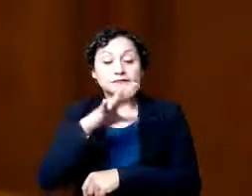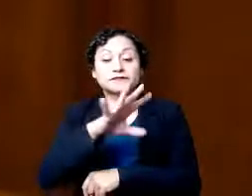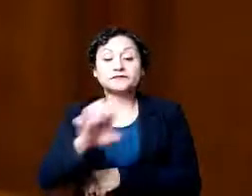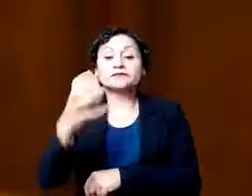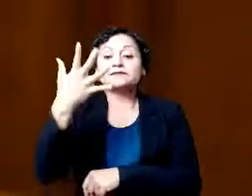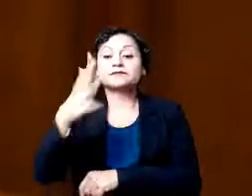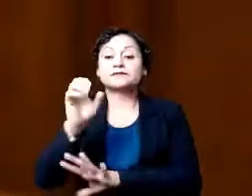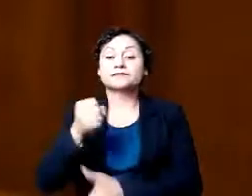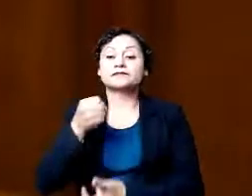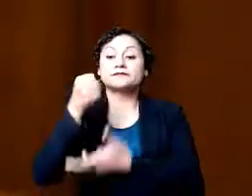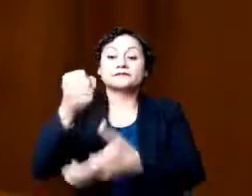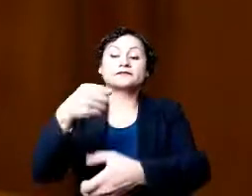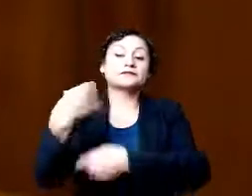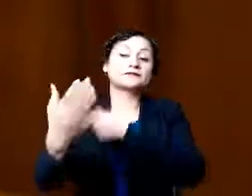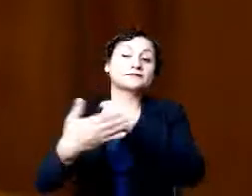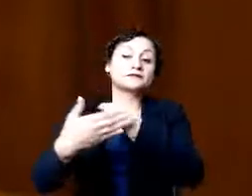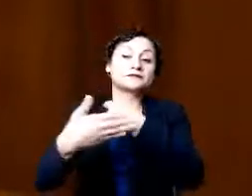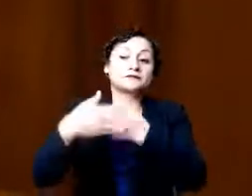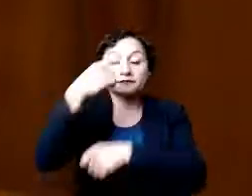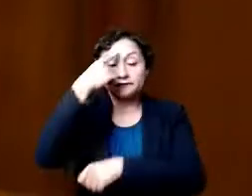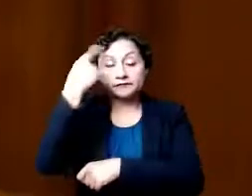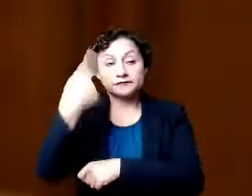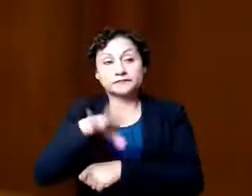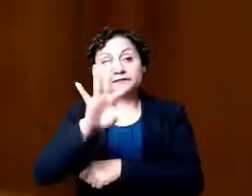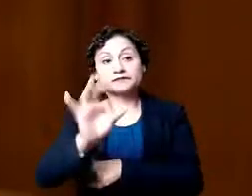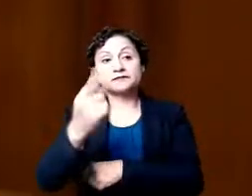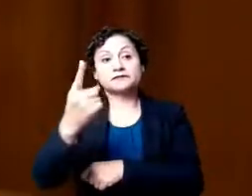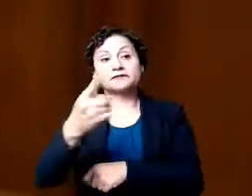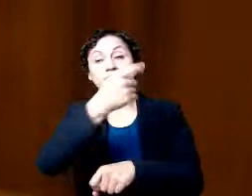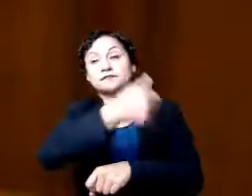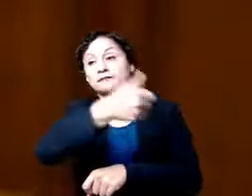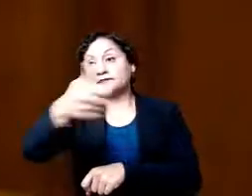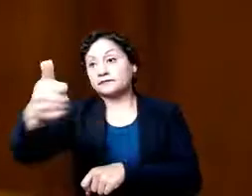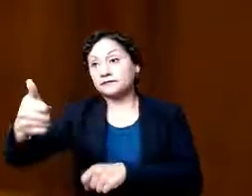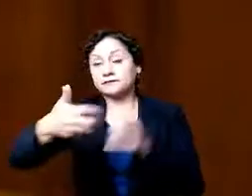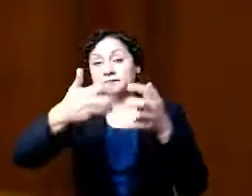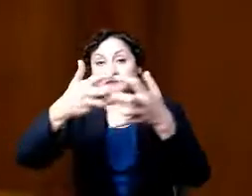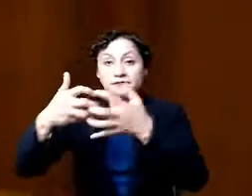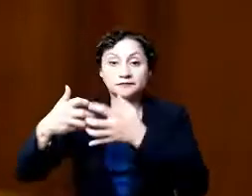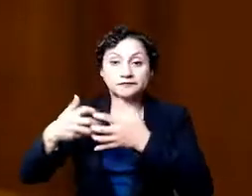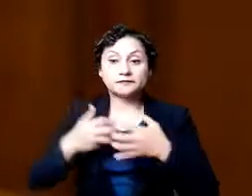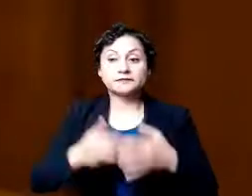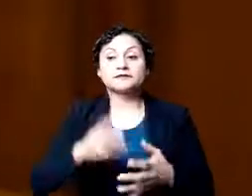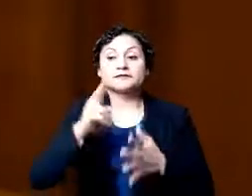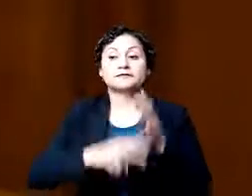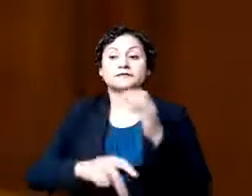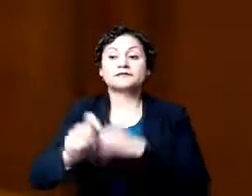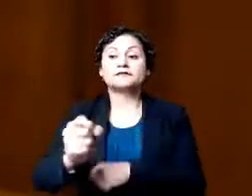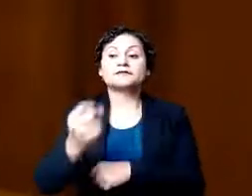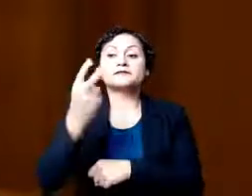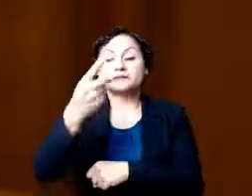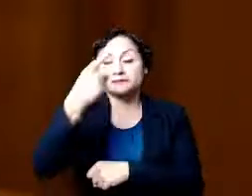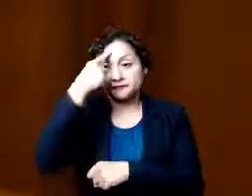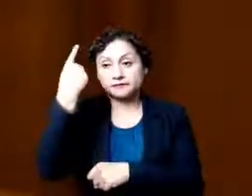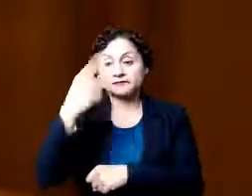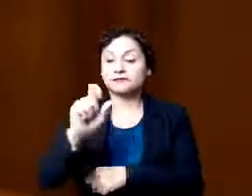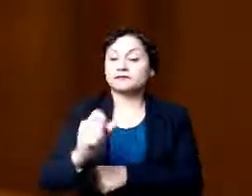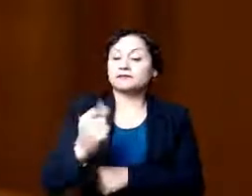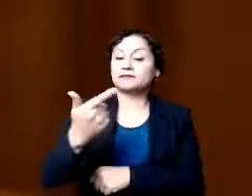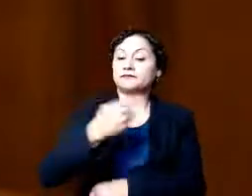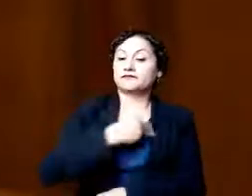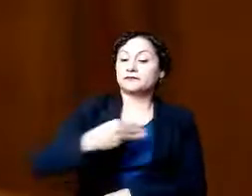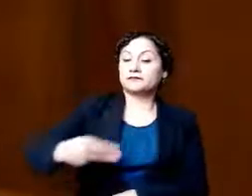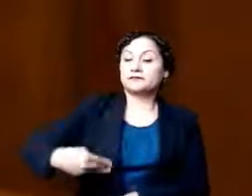de pesos en la ejecución de 41 obras hidráulicas para el cierre 2022 En beneficio de los habitantes de 27 municipios de la entidad